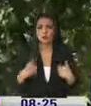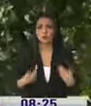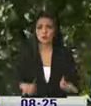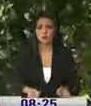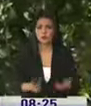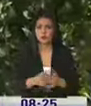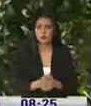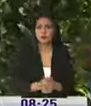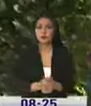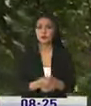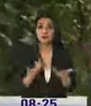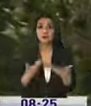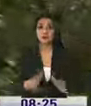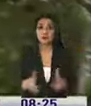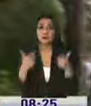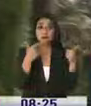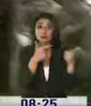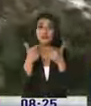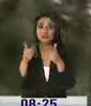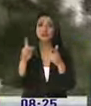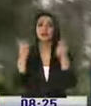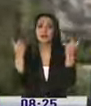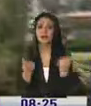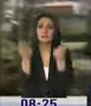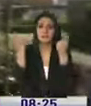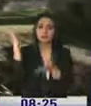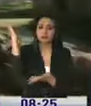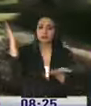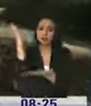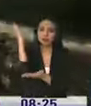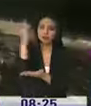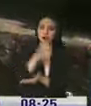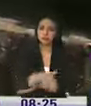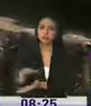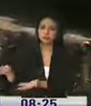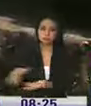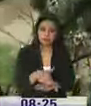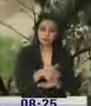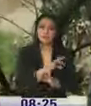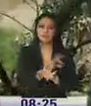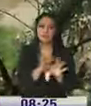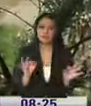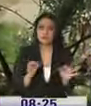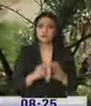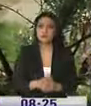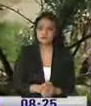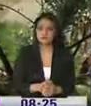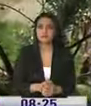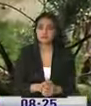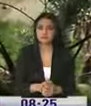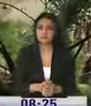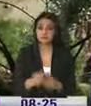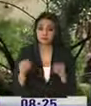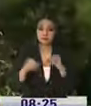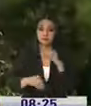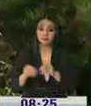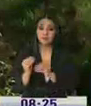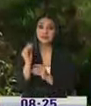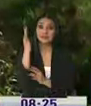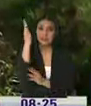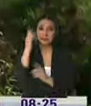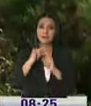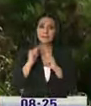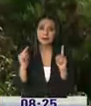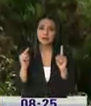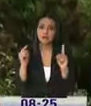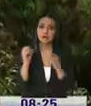solicitan que ya no solo se haga una inspección, sino que se talen los árboles, evidentemente, con la consigna de que sembrarán más, pero de